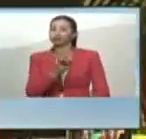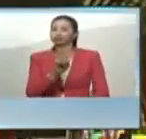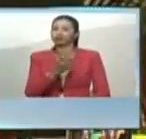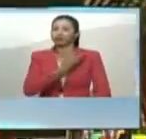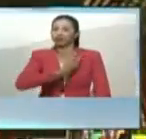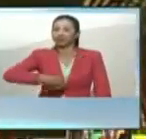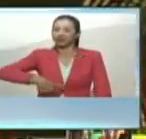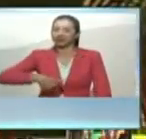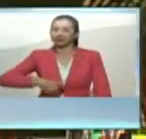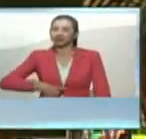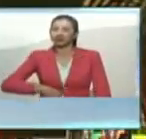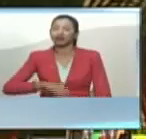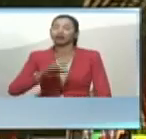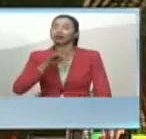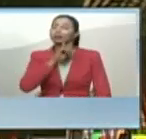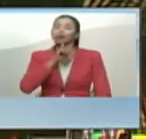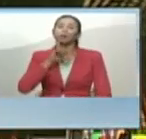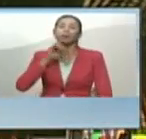Carlos Quintero.